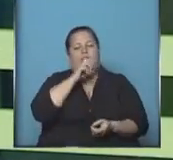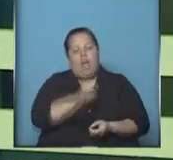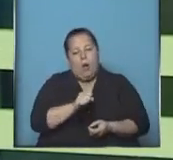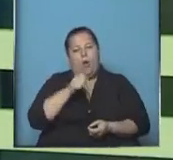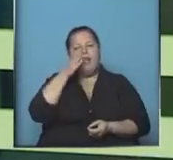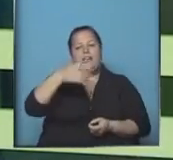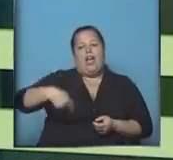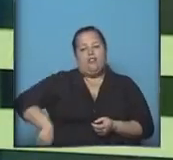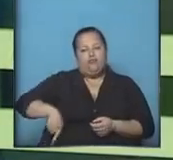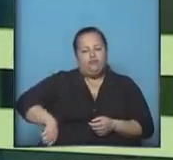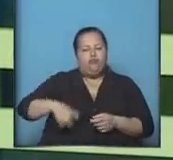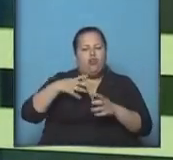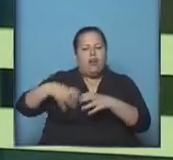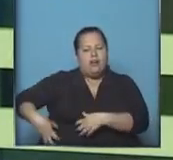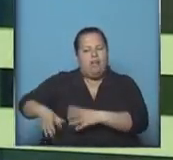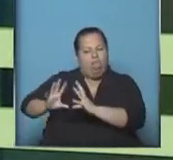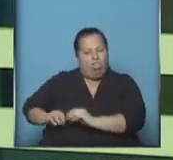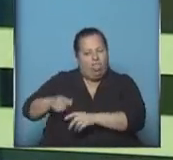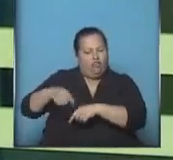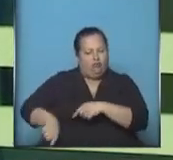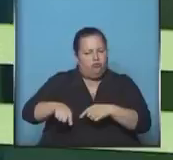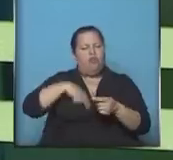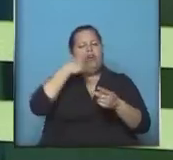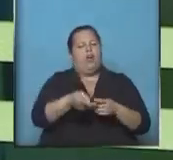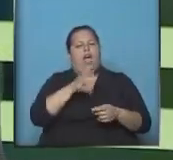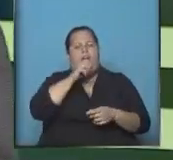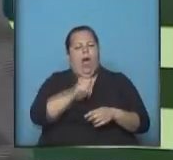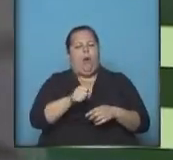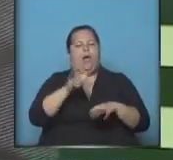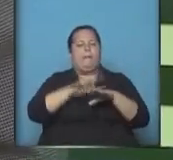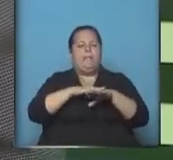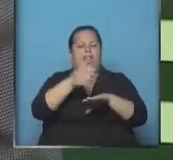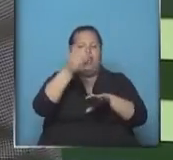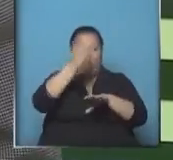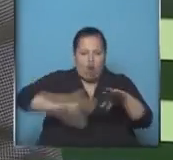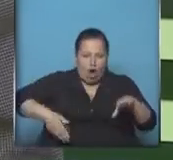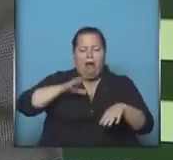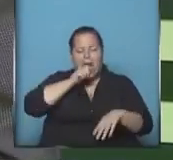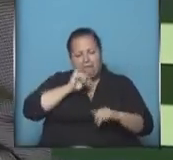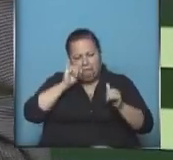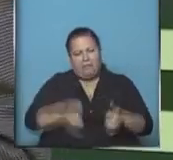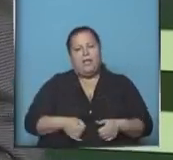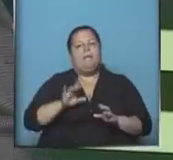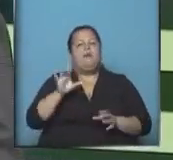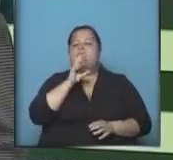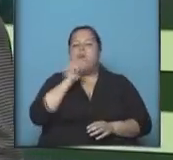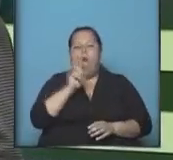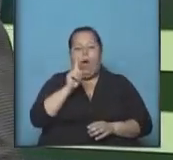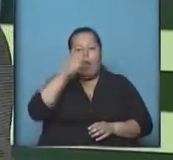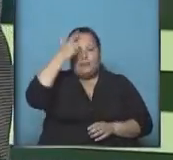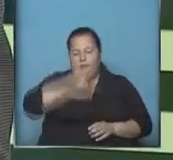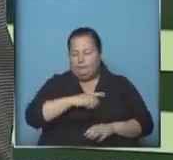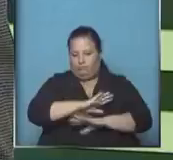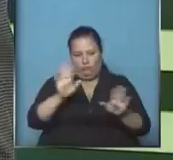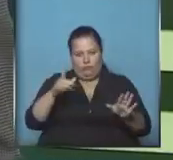diálisis como está muy avanzado con sucio utiliza renal soporta la polineuropatía y el pie diabético que le prestaron un dedo pero no soporta perder la